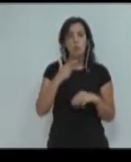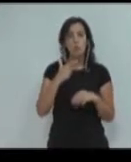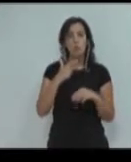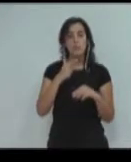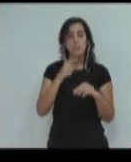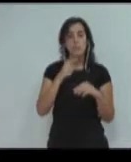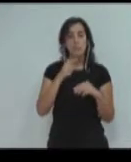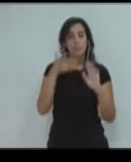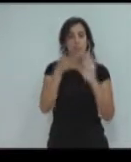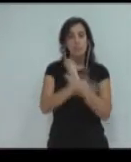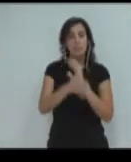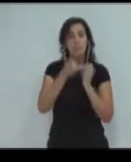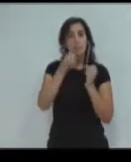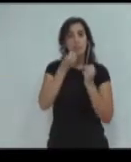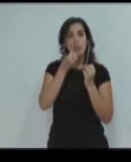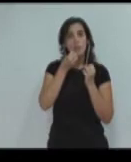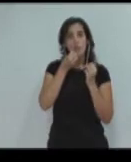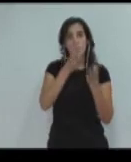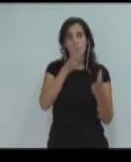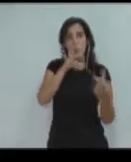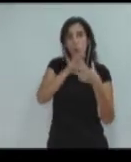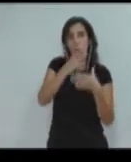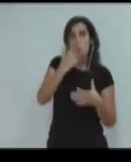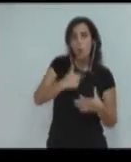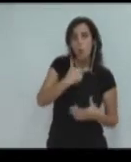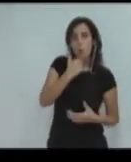sean fuente de información el propio color, sino que se